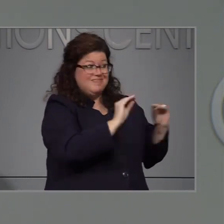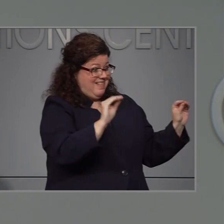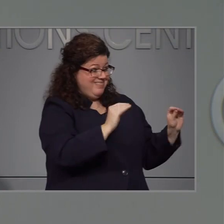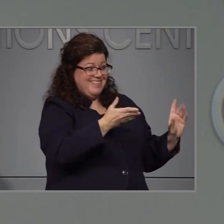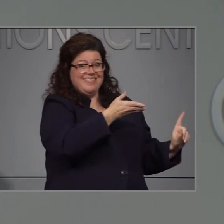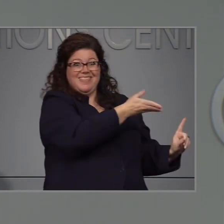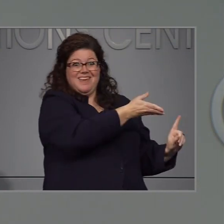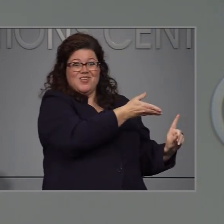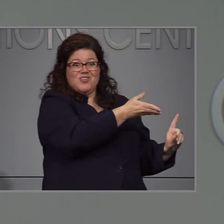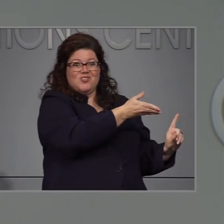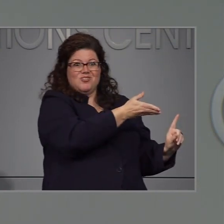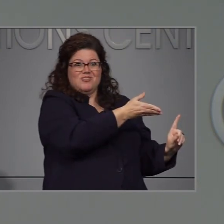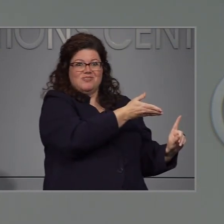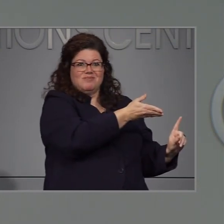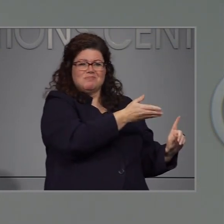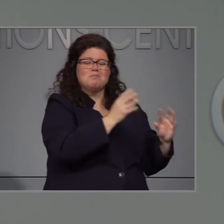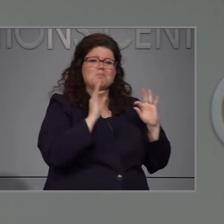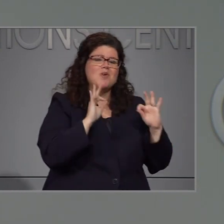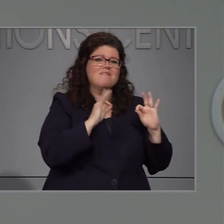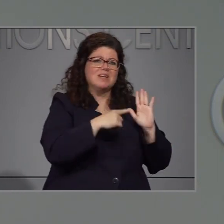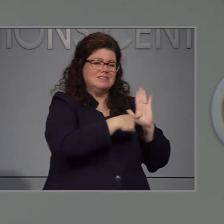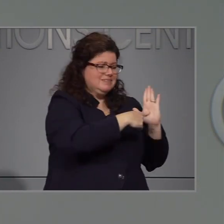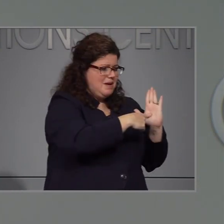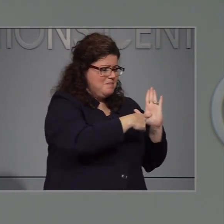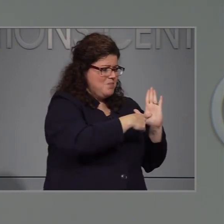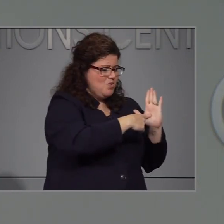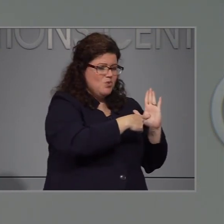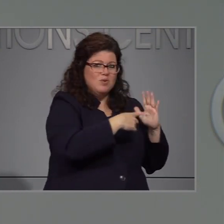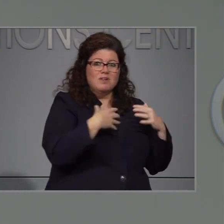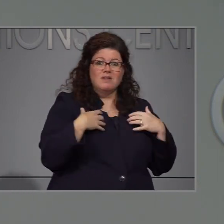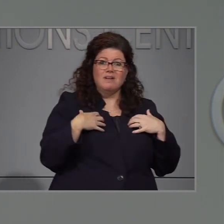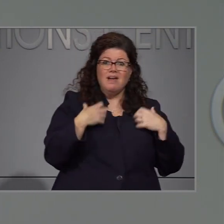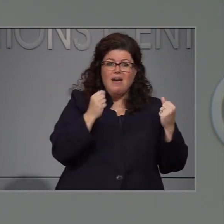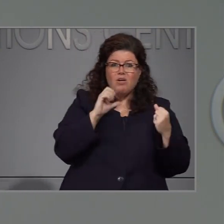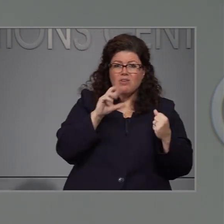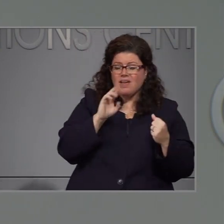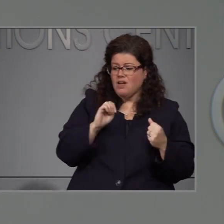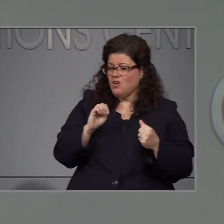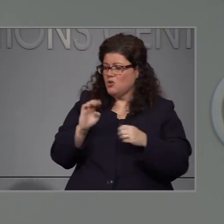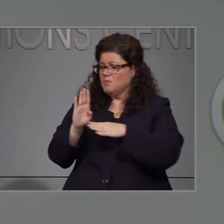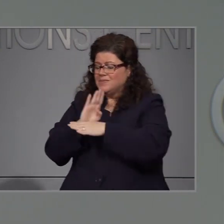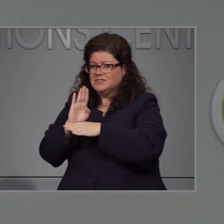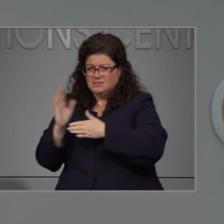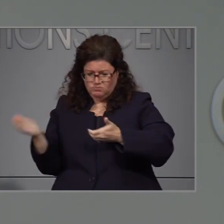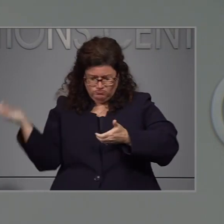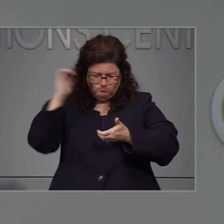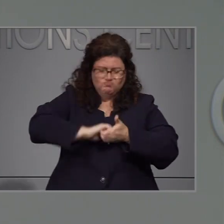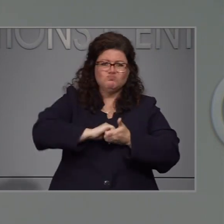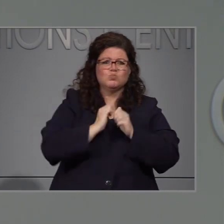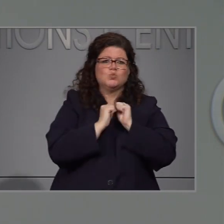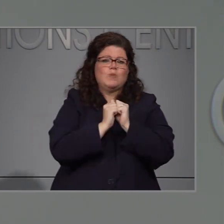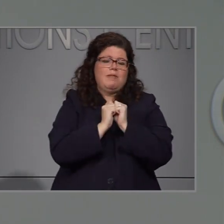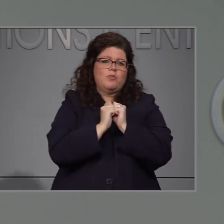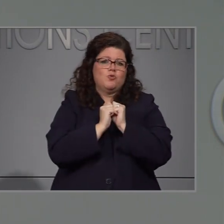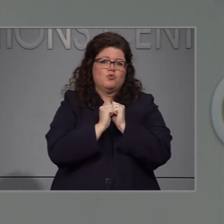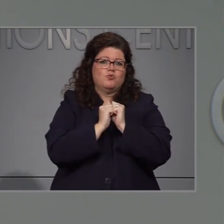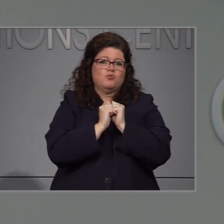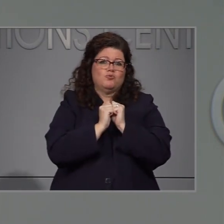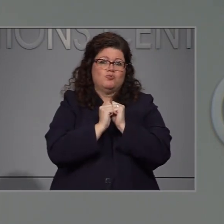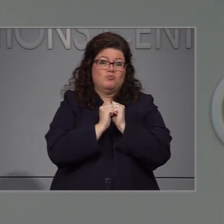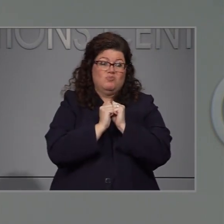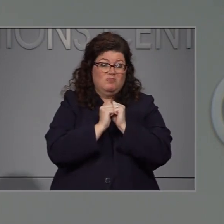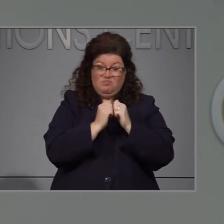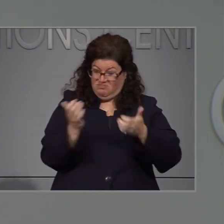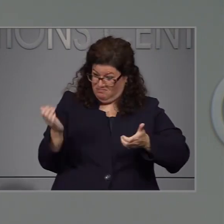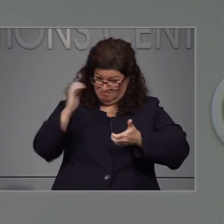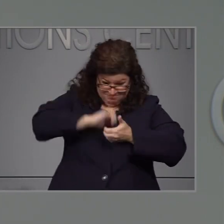ellos pudieron abrir sin propagar el virus. Este es solo un ejemplo de cómo los negocios pueden colaborar juntos en